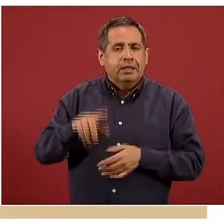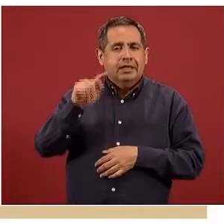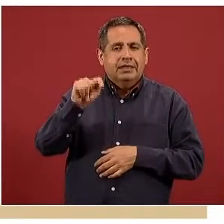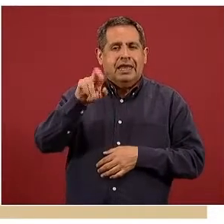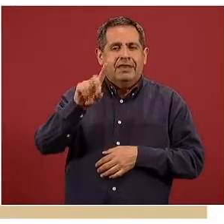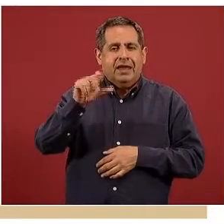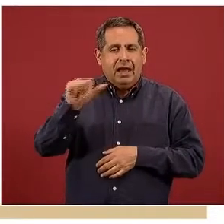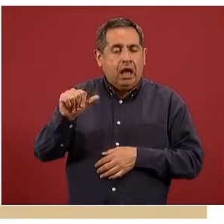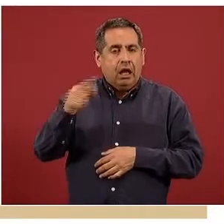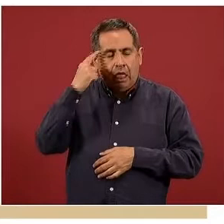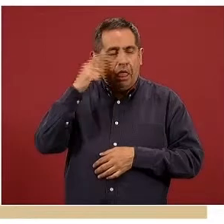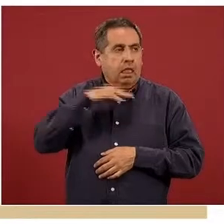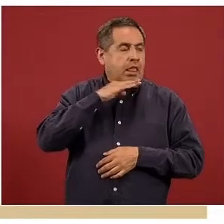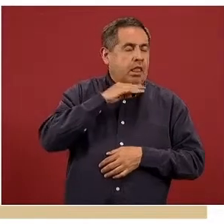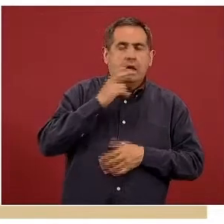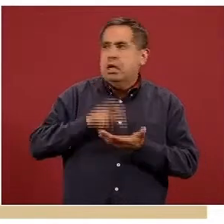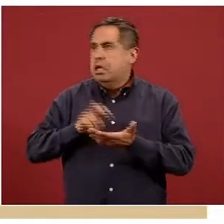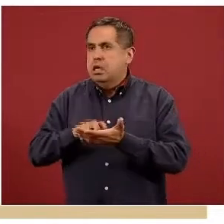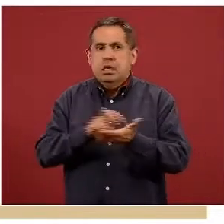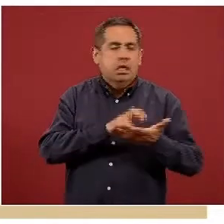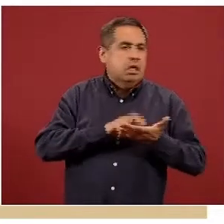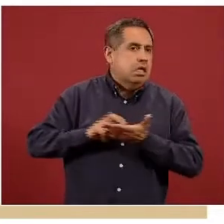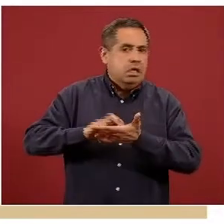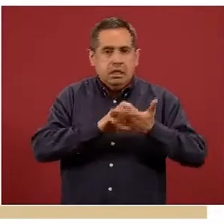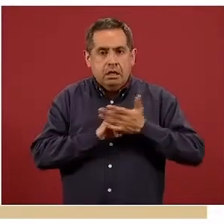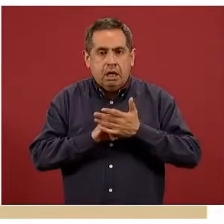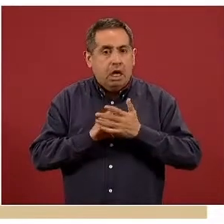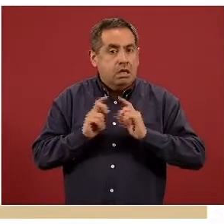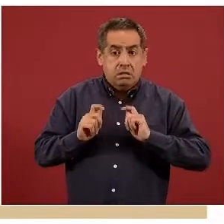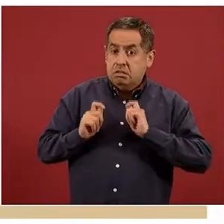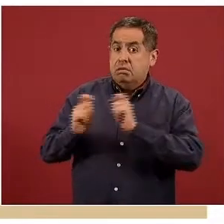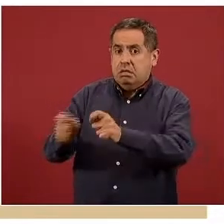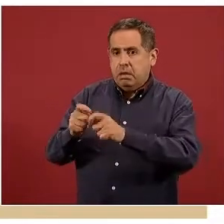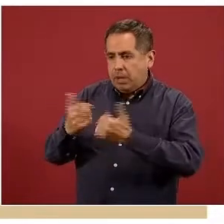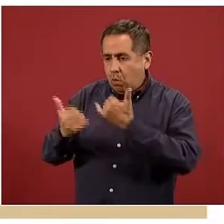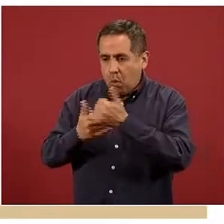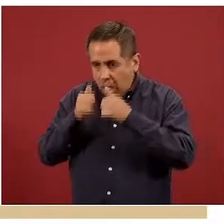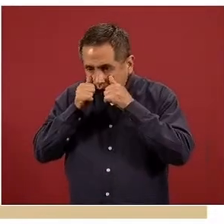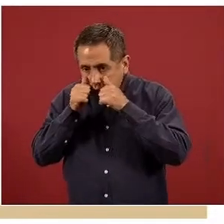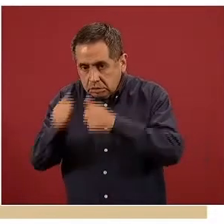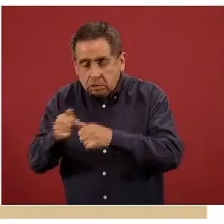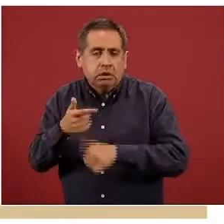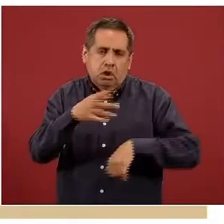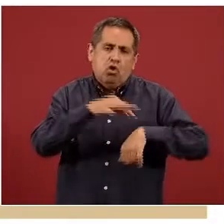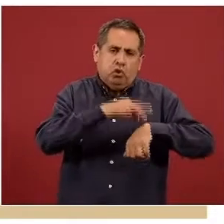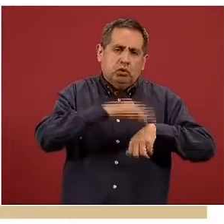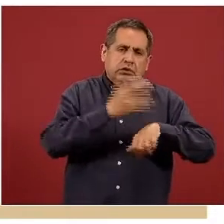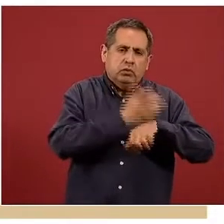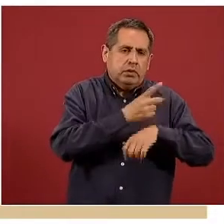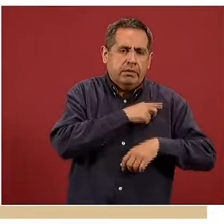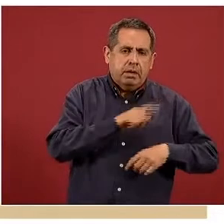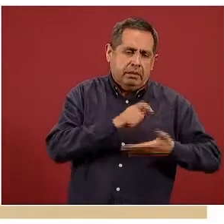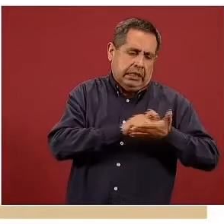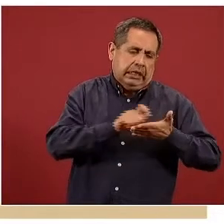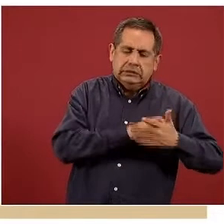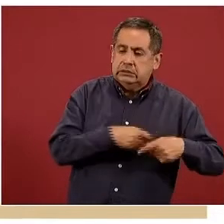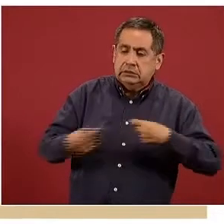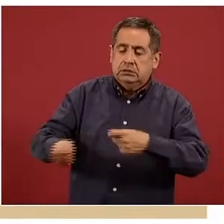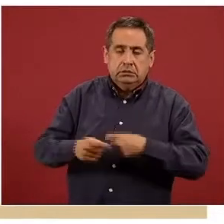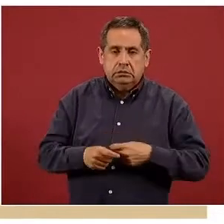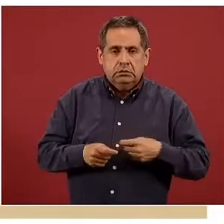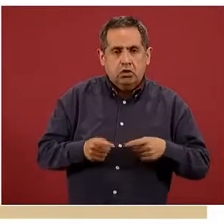e hiperactividad. Claro, tiene que ser recetado por médicos de Estados Unidos, evidentemente, ¿no? Porque sí es una